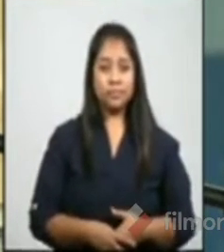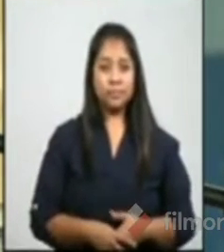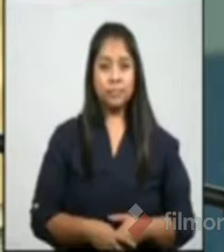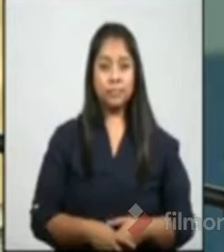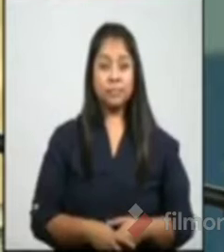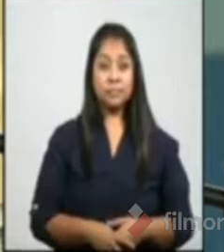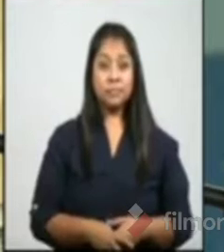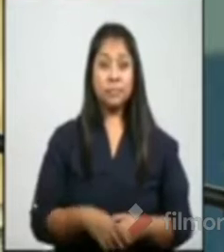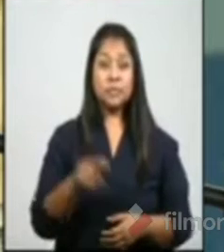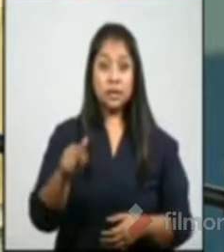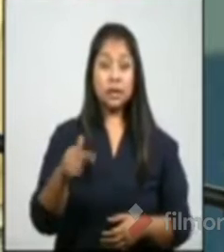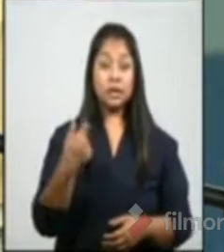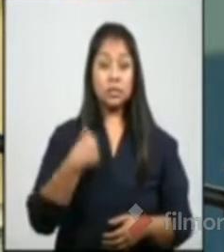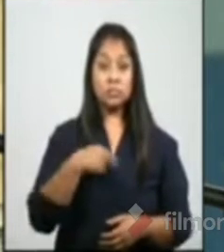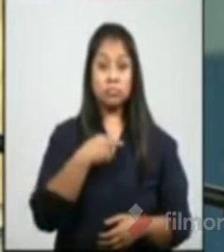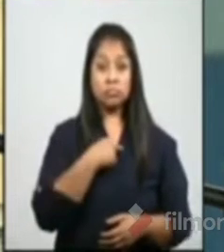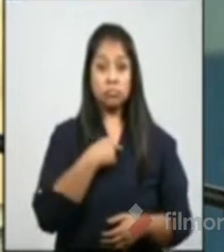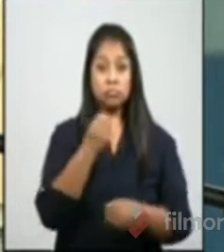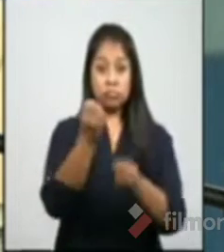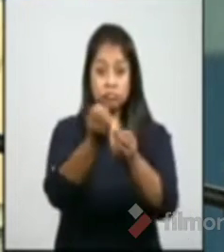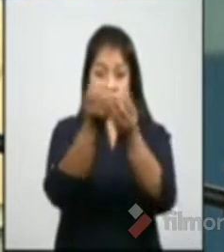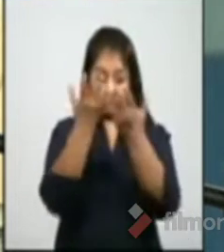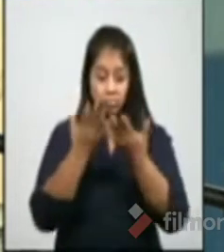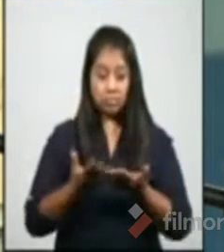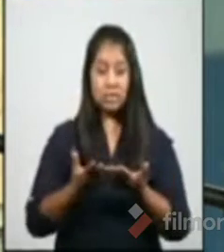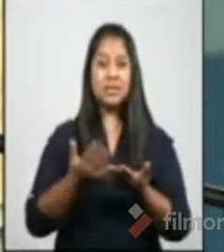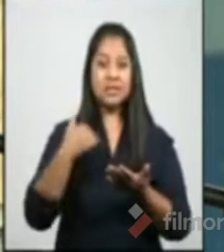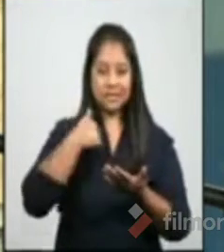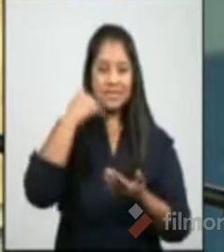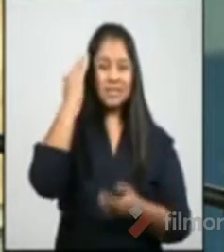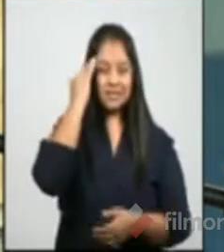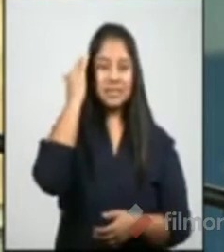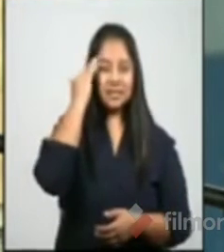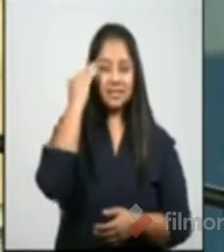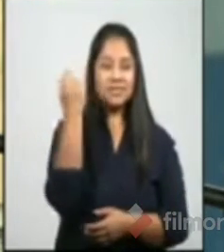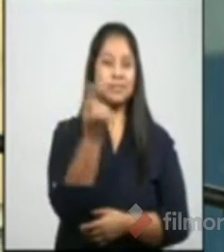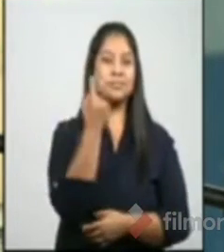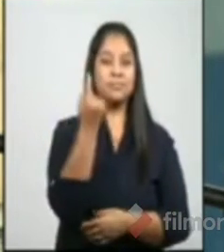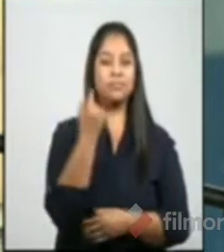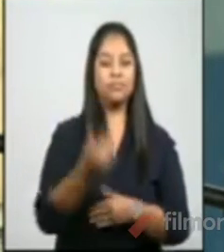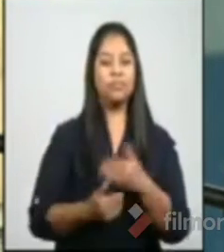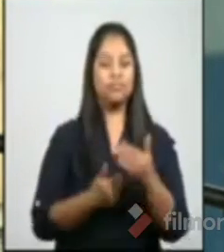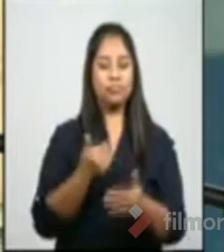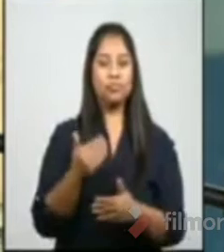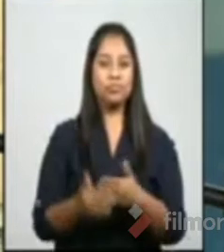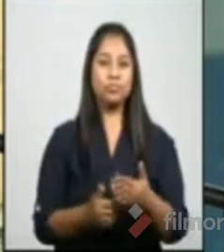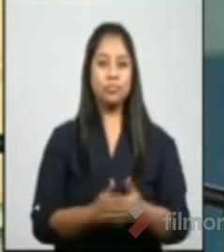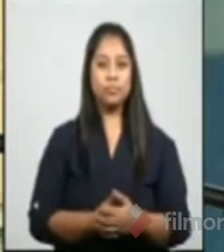Y con lo que nos ha dado, sabemos que es un paso muy importante.